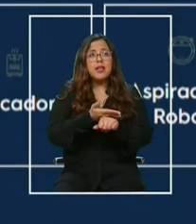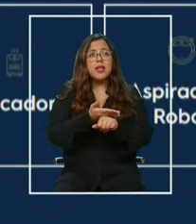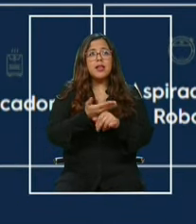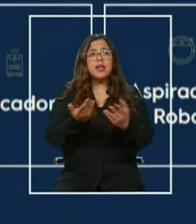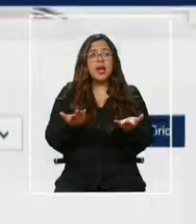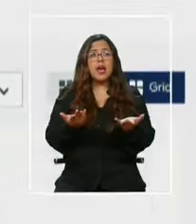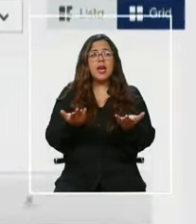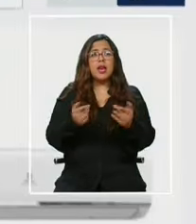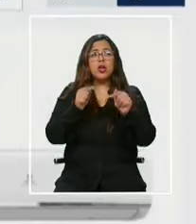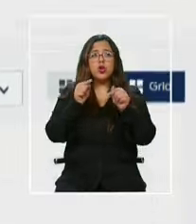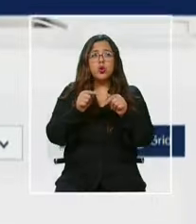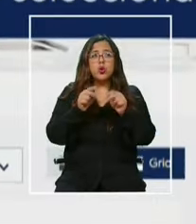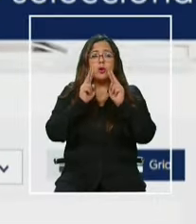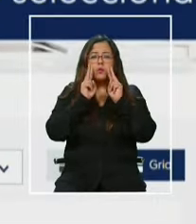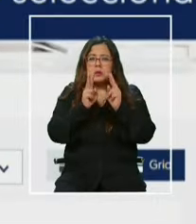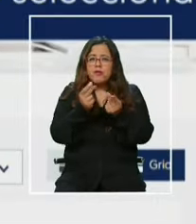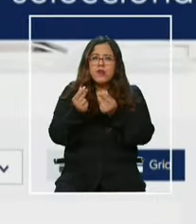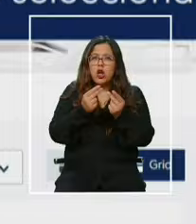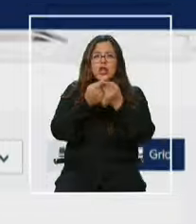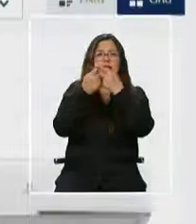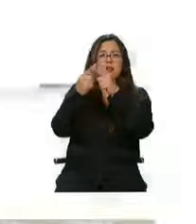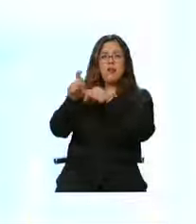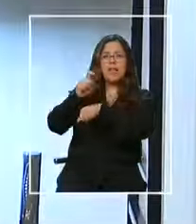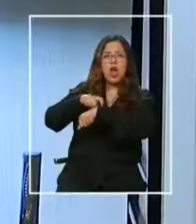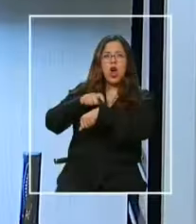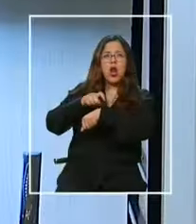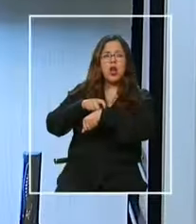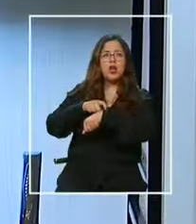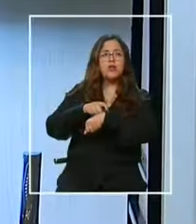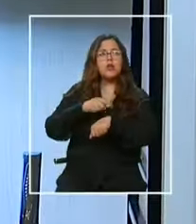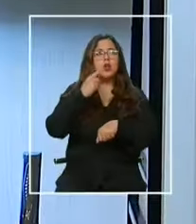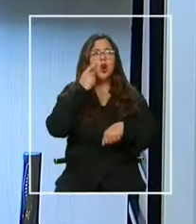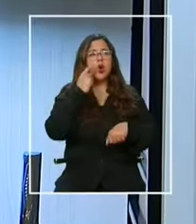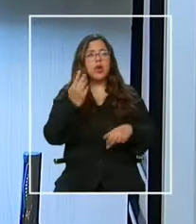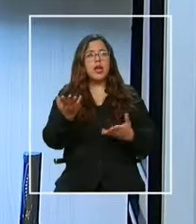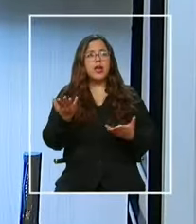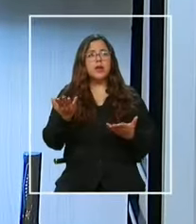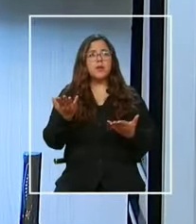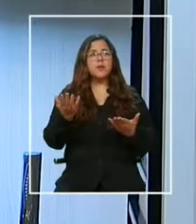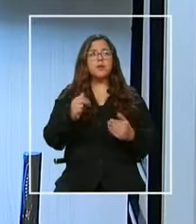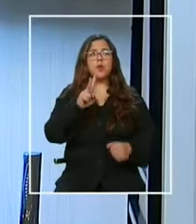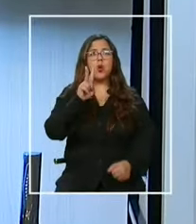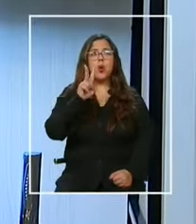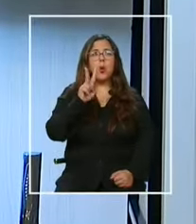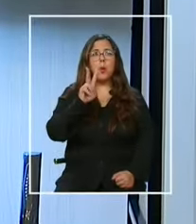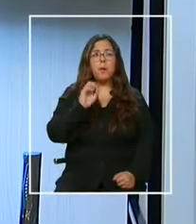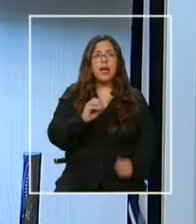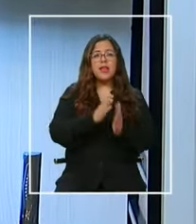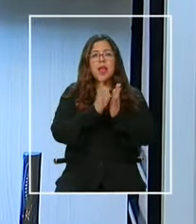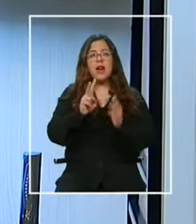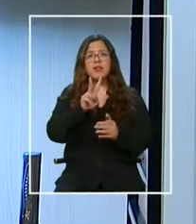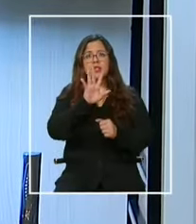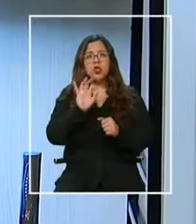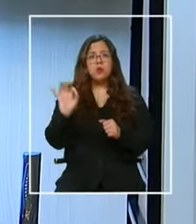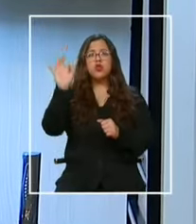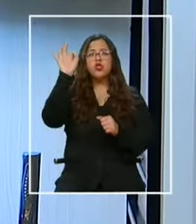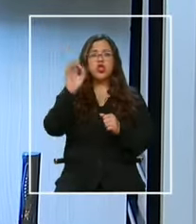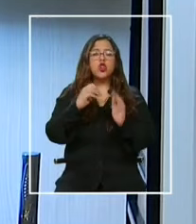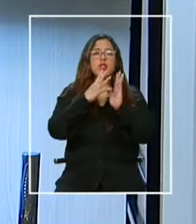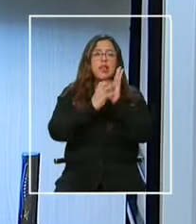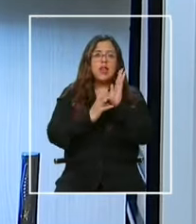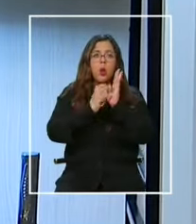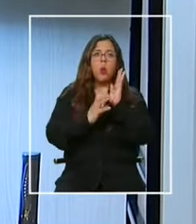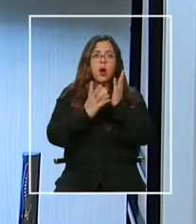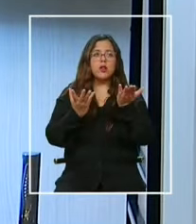industria es a seguir de cerca los precios en distintos horarios. Nosotros hablamos que al menos un 20 o un 25% de descuento en comparación a los